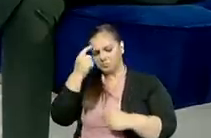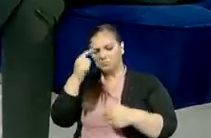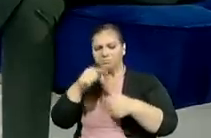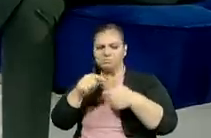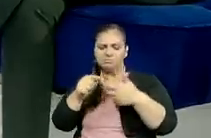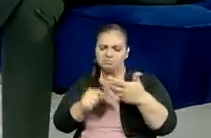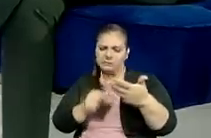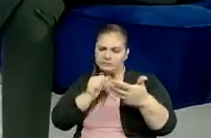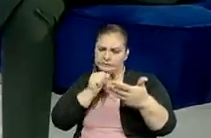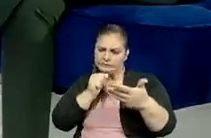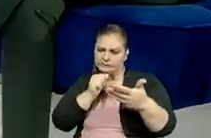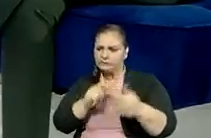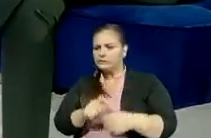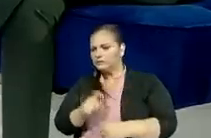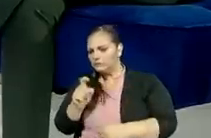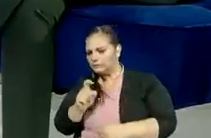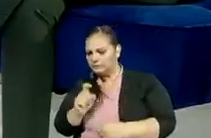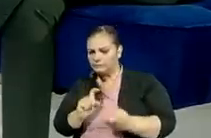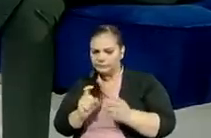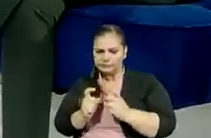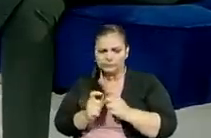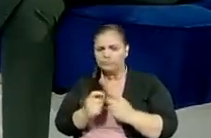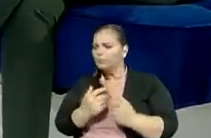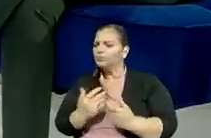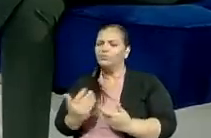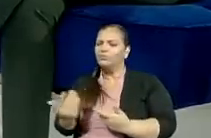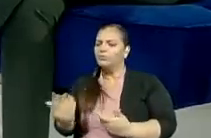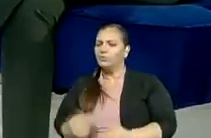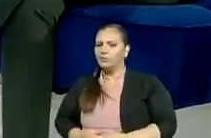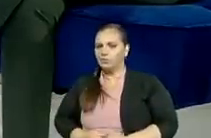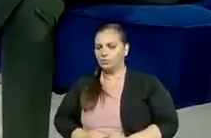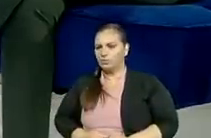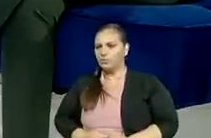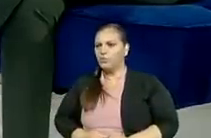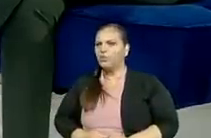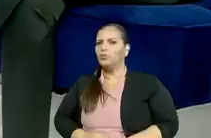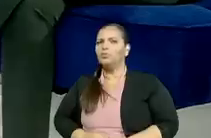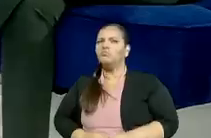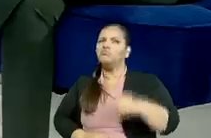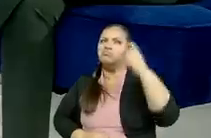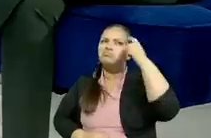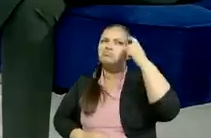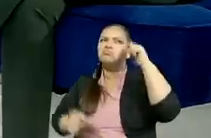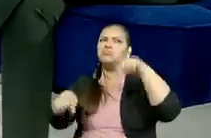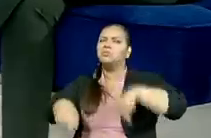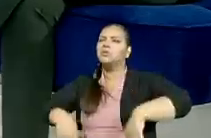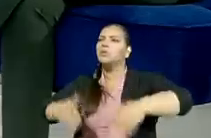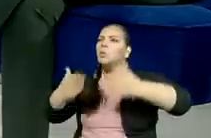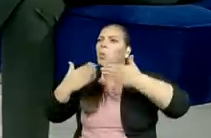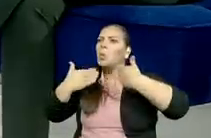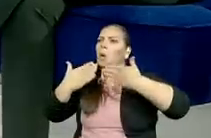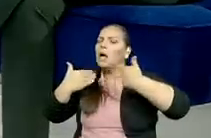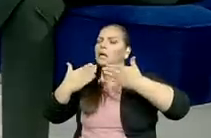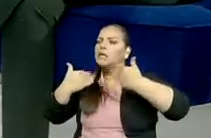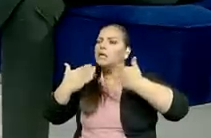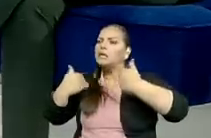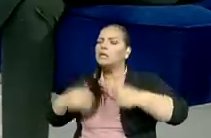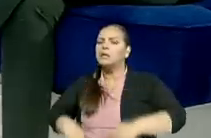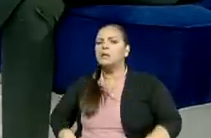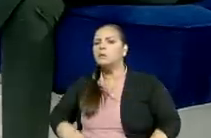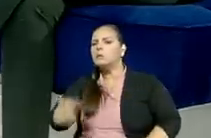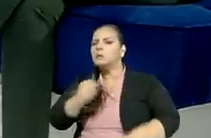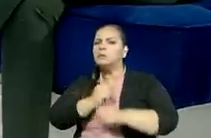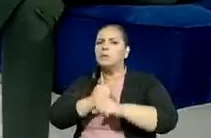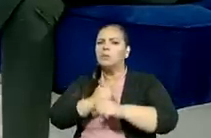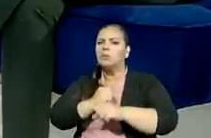mejorar. Partiendo de esa premisa, quisiera saber, desde su punto de vista muy respetable, ¿qué cree que todavía podría hacerse,